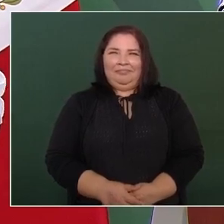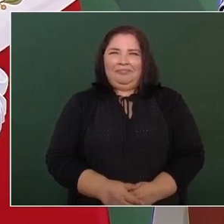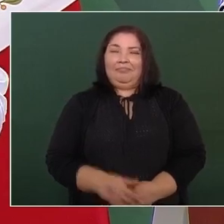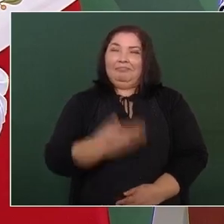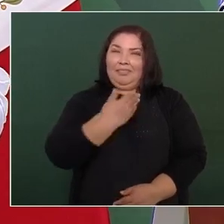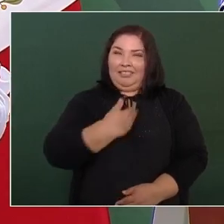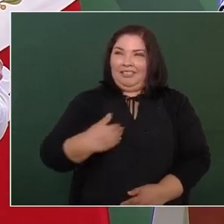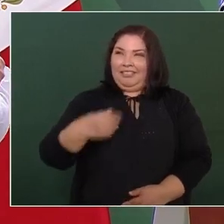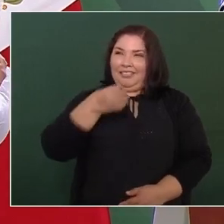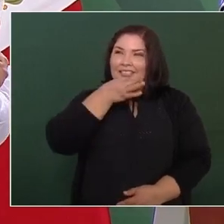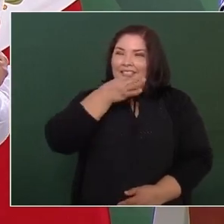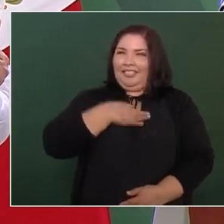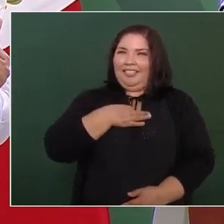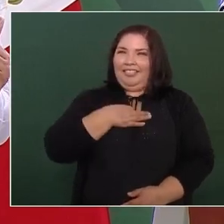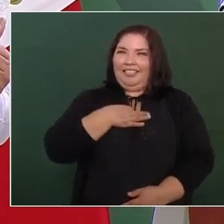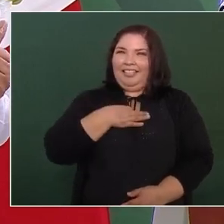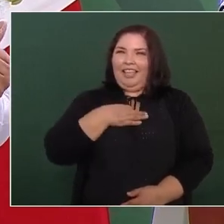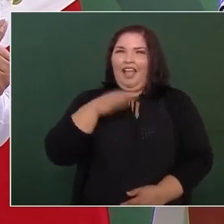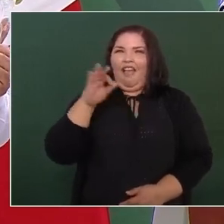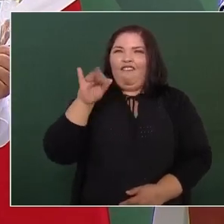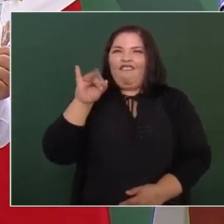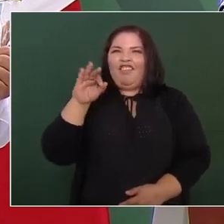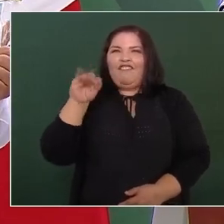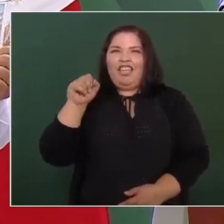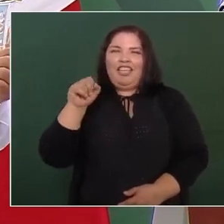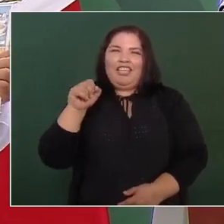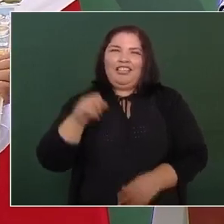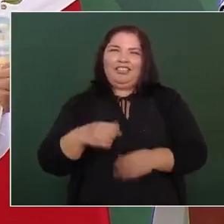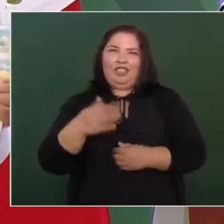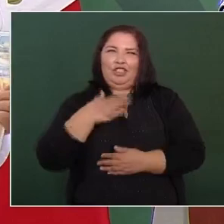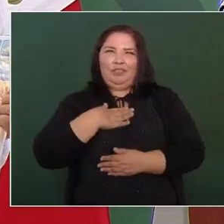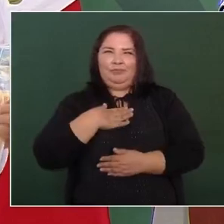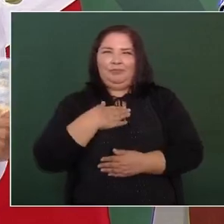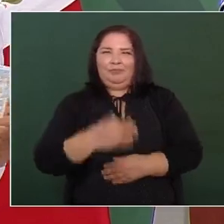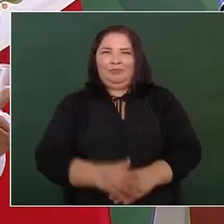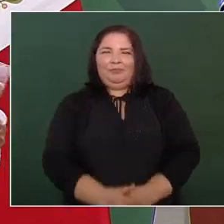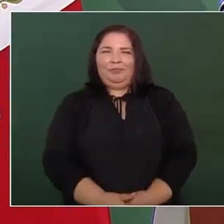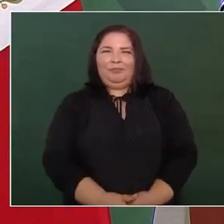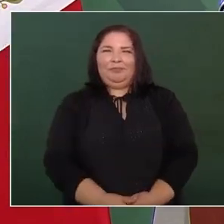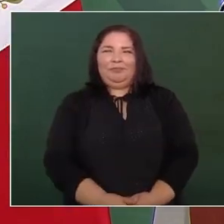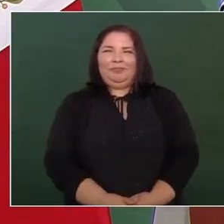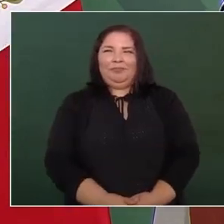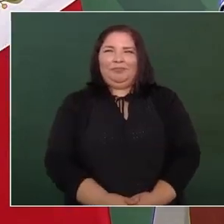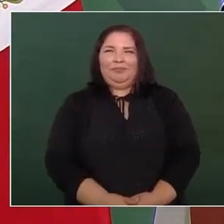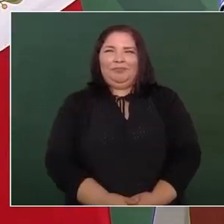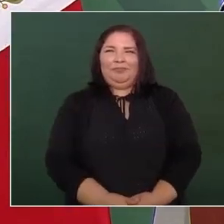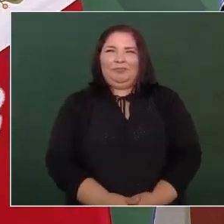presidente? Ah. Que soy la Fifi Machaira. Ah.